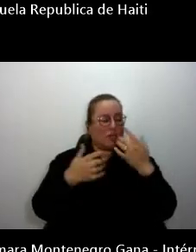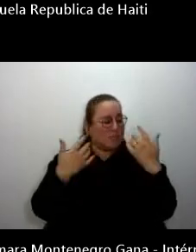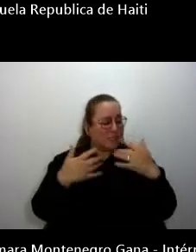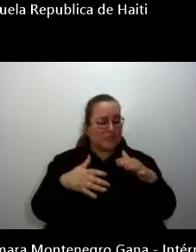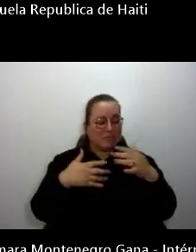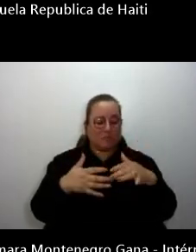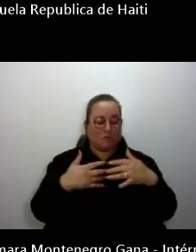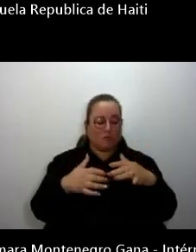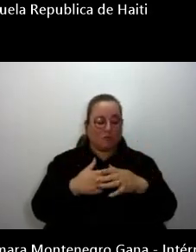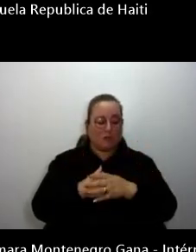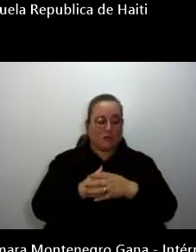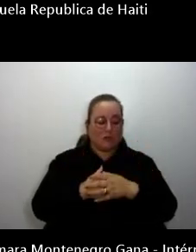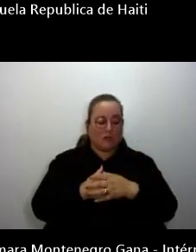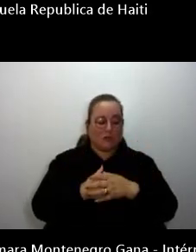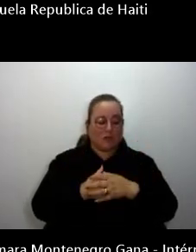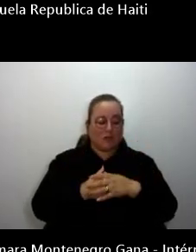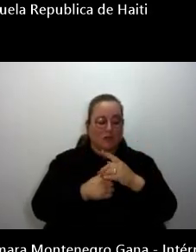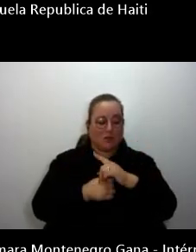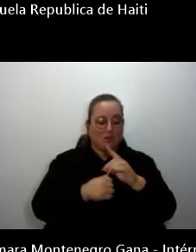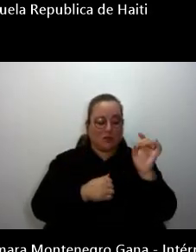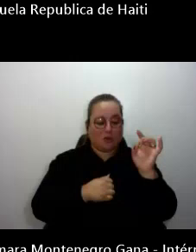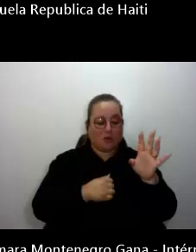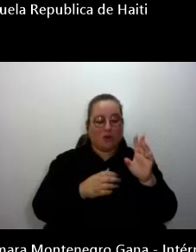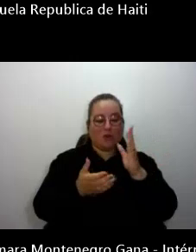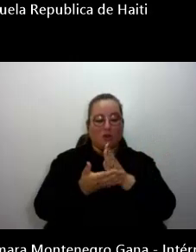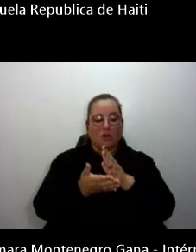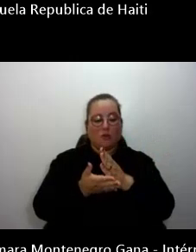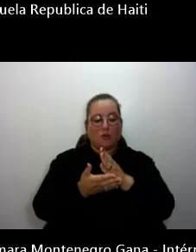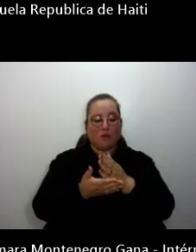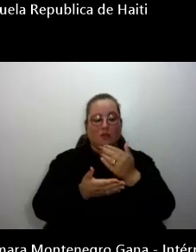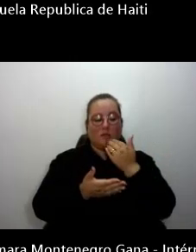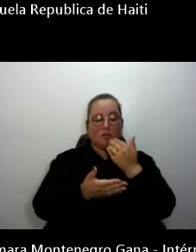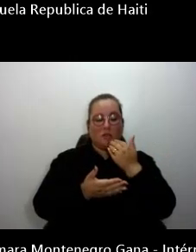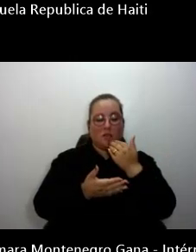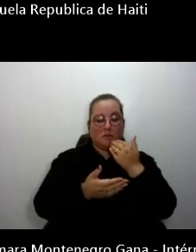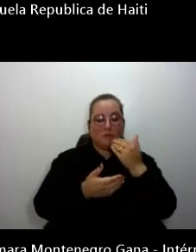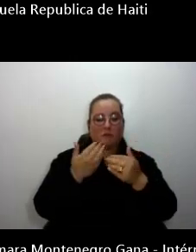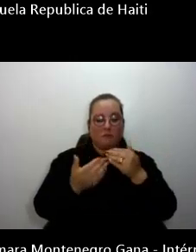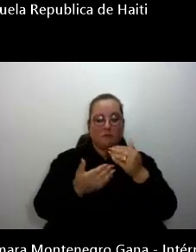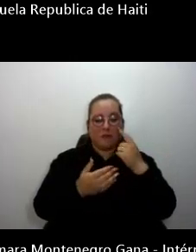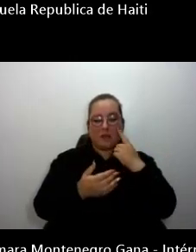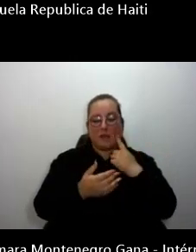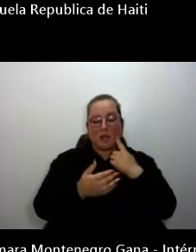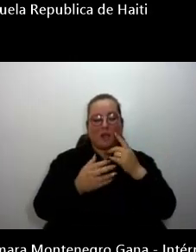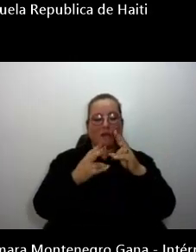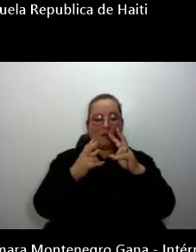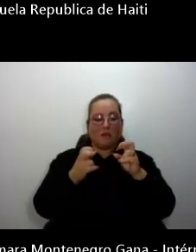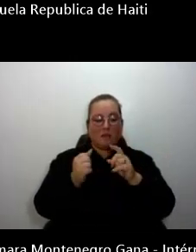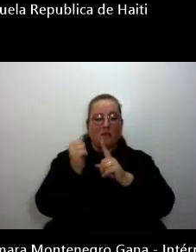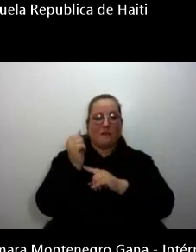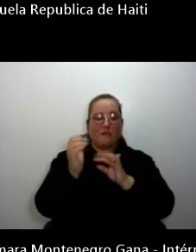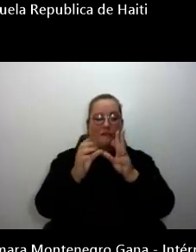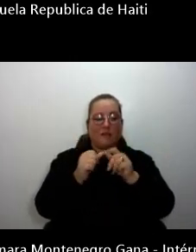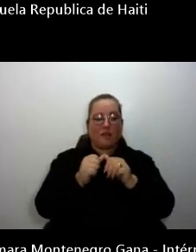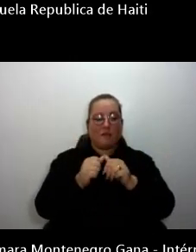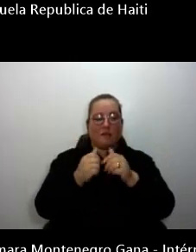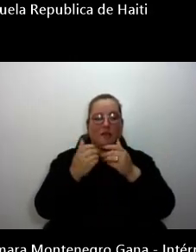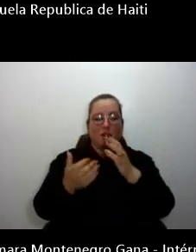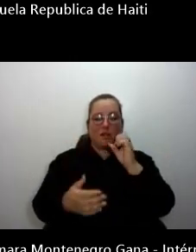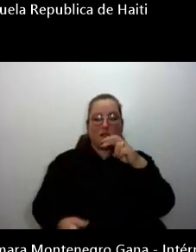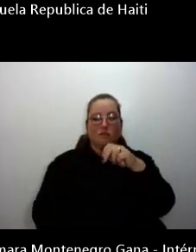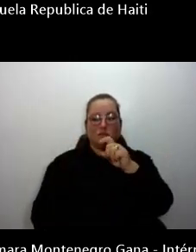este sentido. No solamente dentro de la escuela, sino que también en el tema de la familia. Ahora Constanza les va a